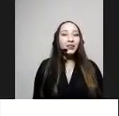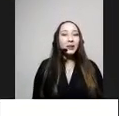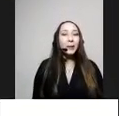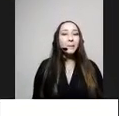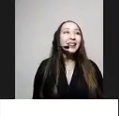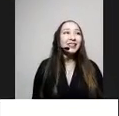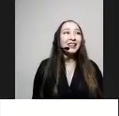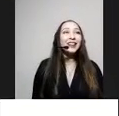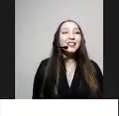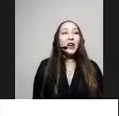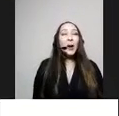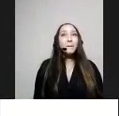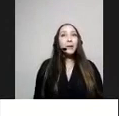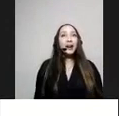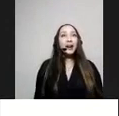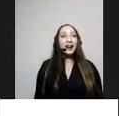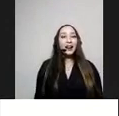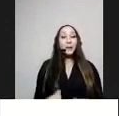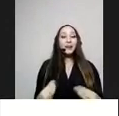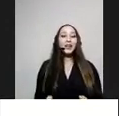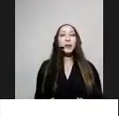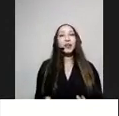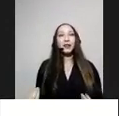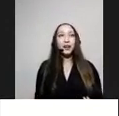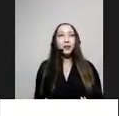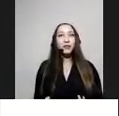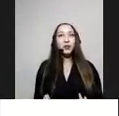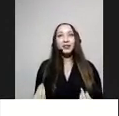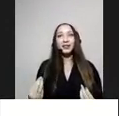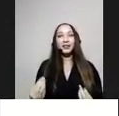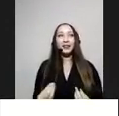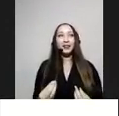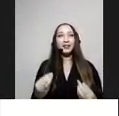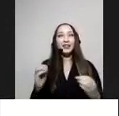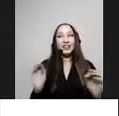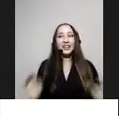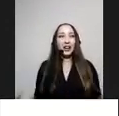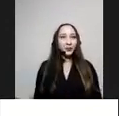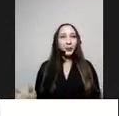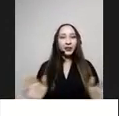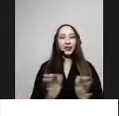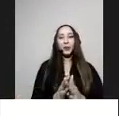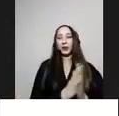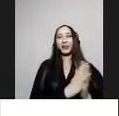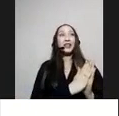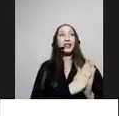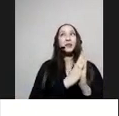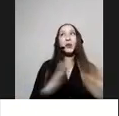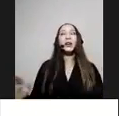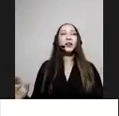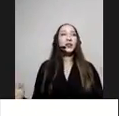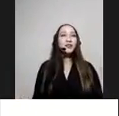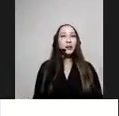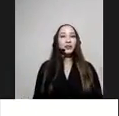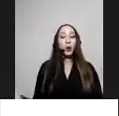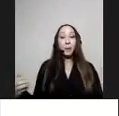4 recomendaciones básicas para empezar a practicar el mindfulness desde ya. Porque dicen, ah, bueno, está bien, está muy bien